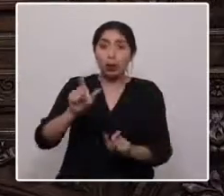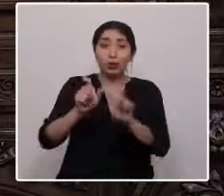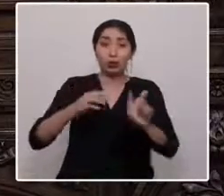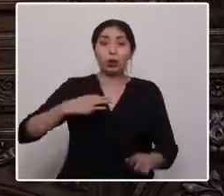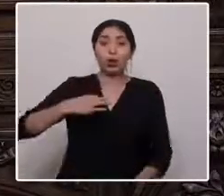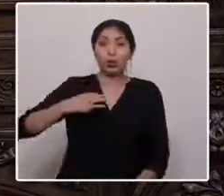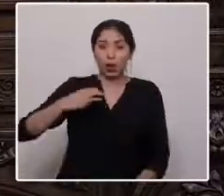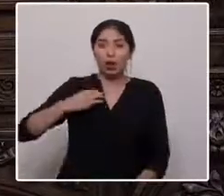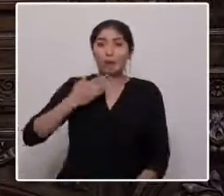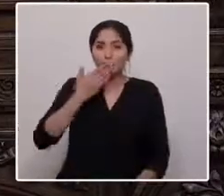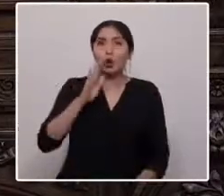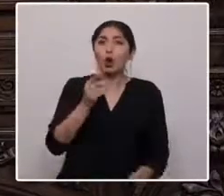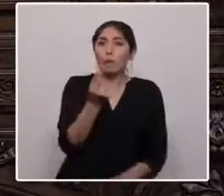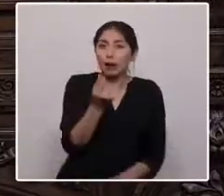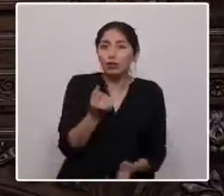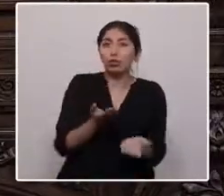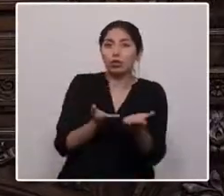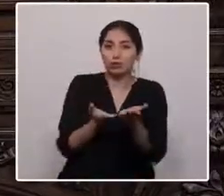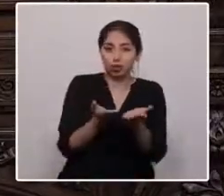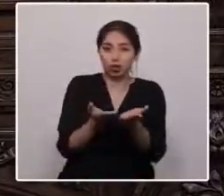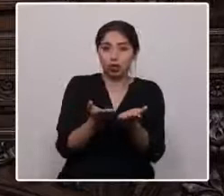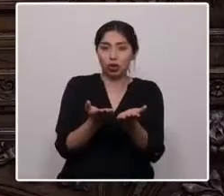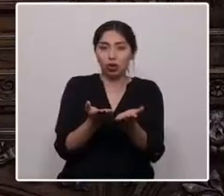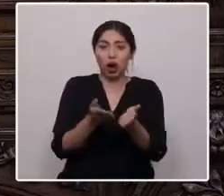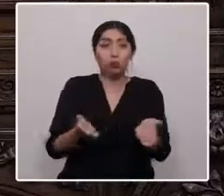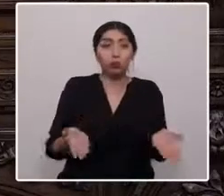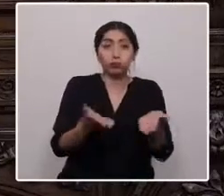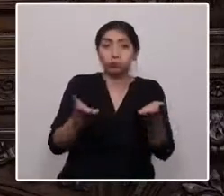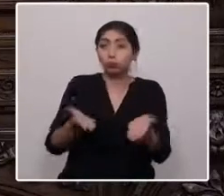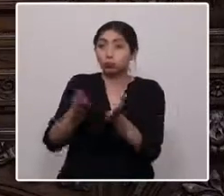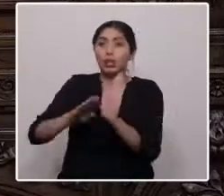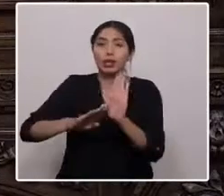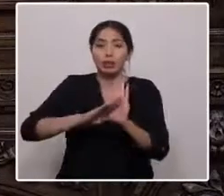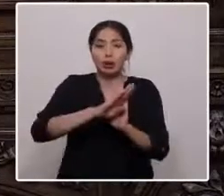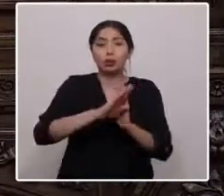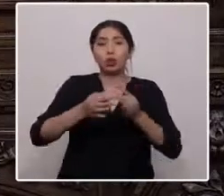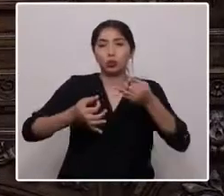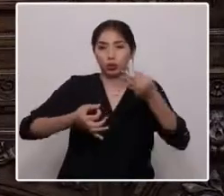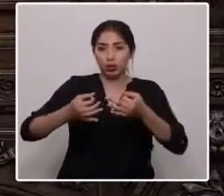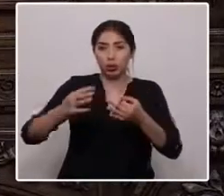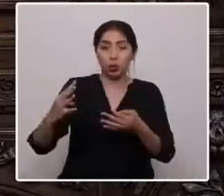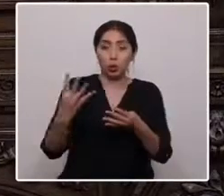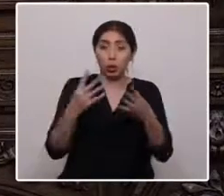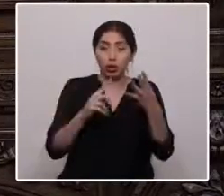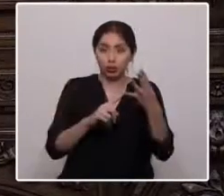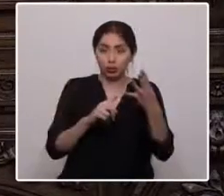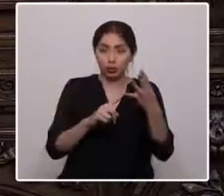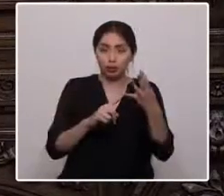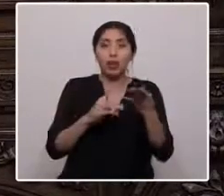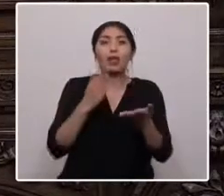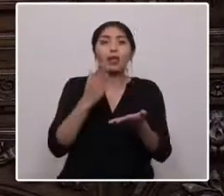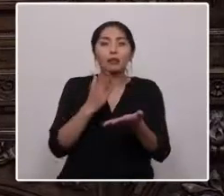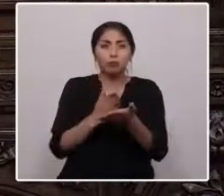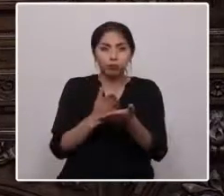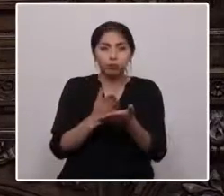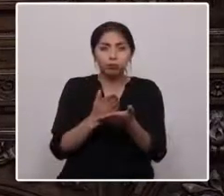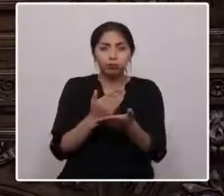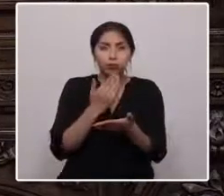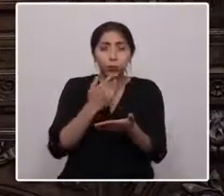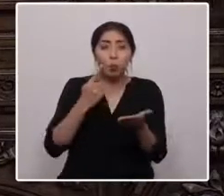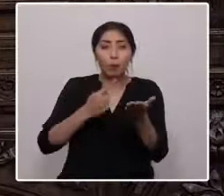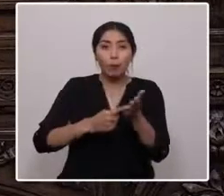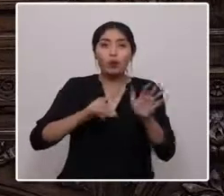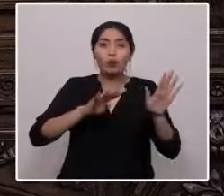servicios favoreciendo el crecimiento y la justicia 4 debemos reservar como desde 1969